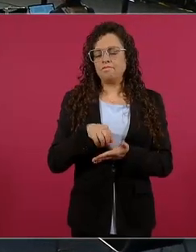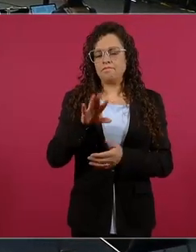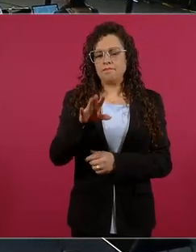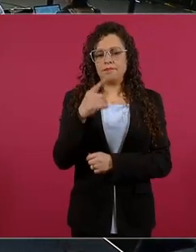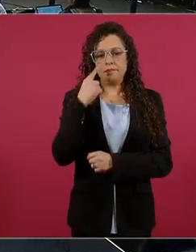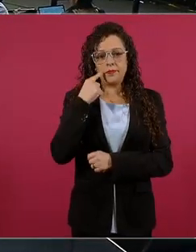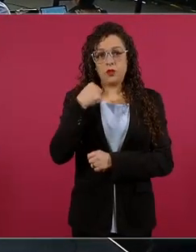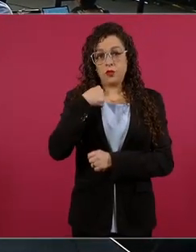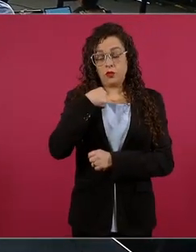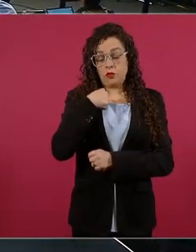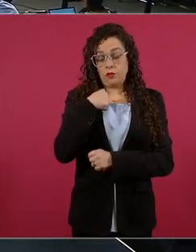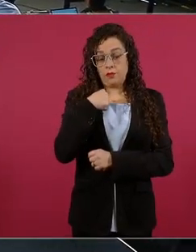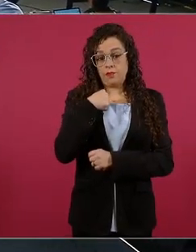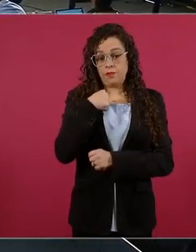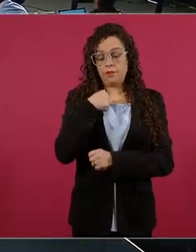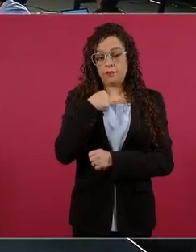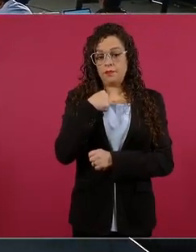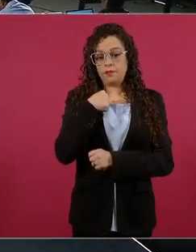pues soy